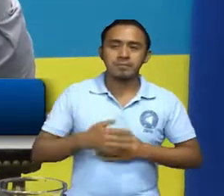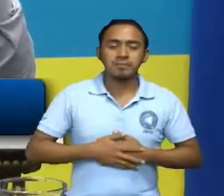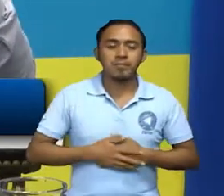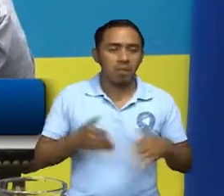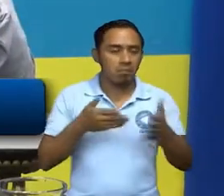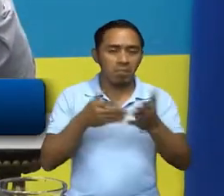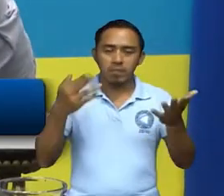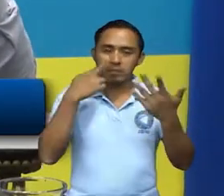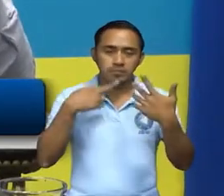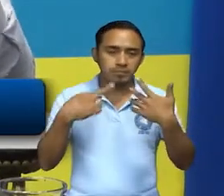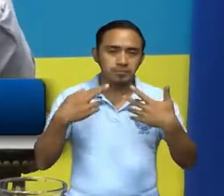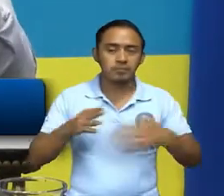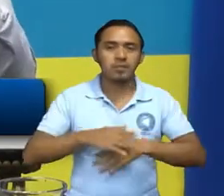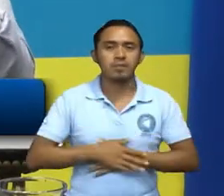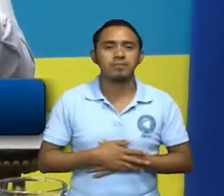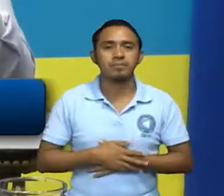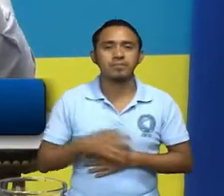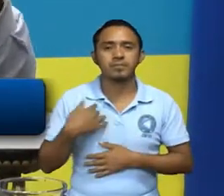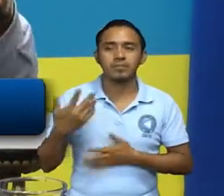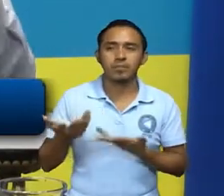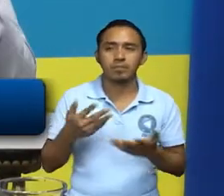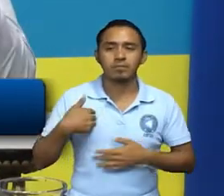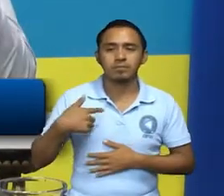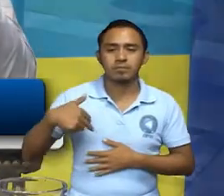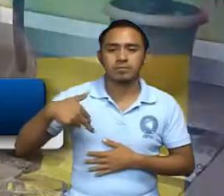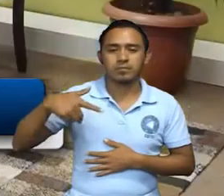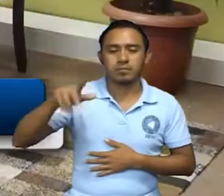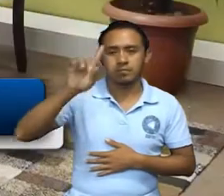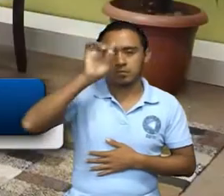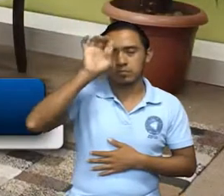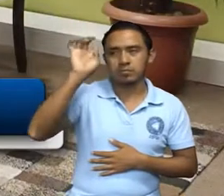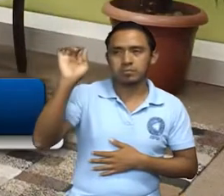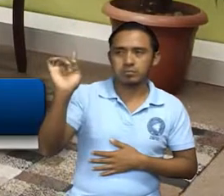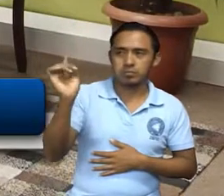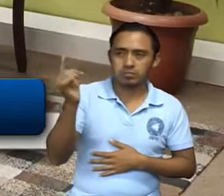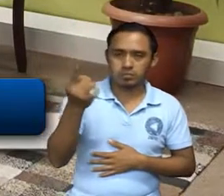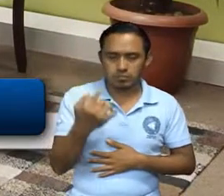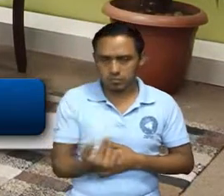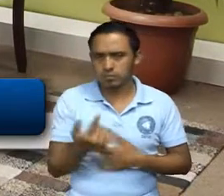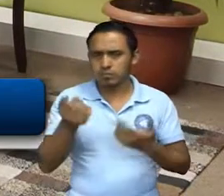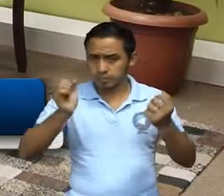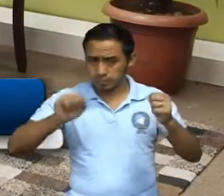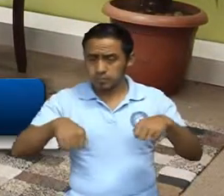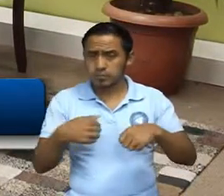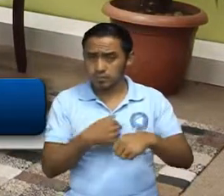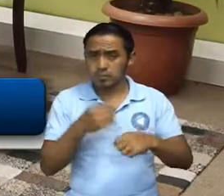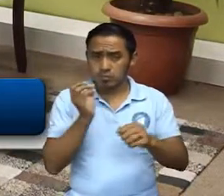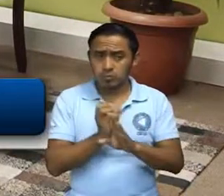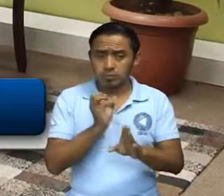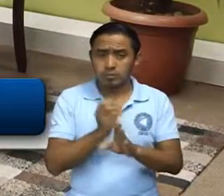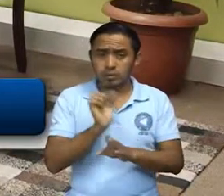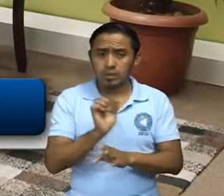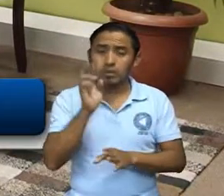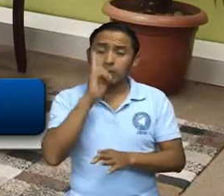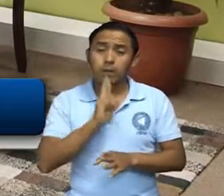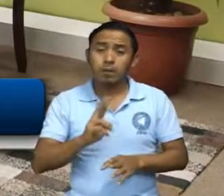sangrar y de repente va caminando y siente mareo. ¿Esto puede provocar el sangrado, puede provocar